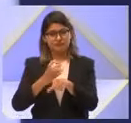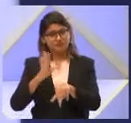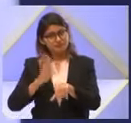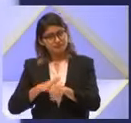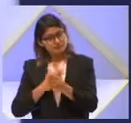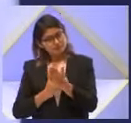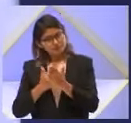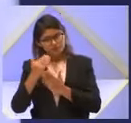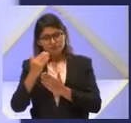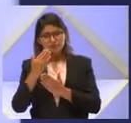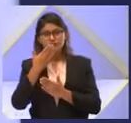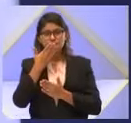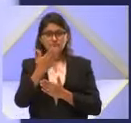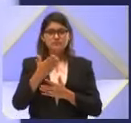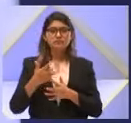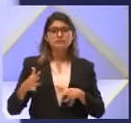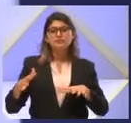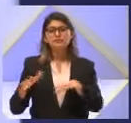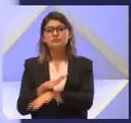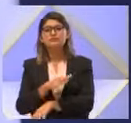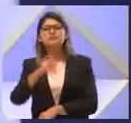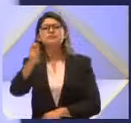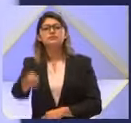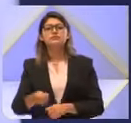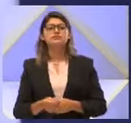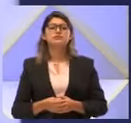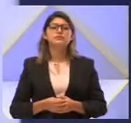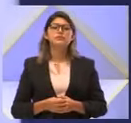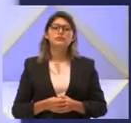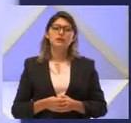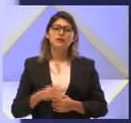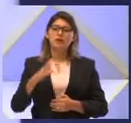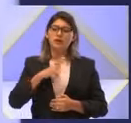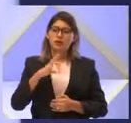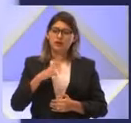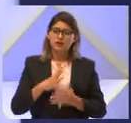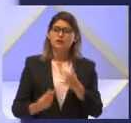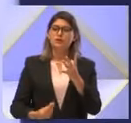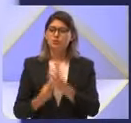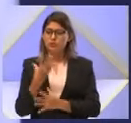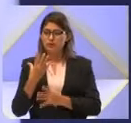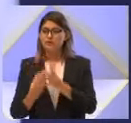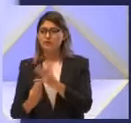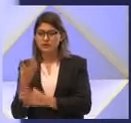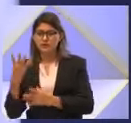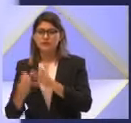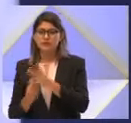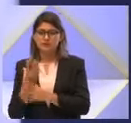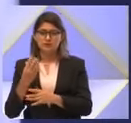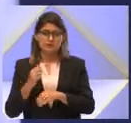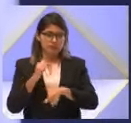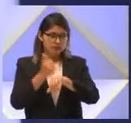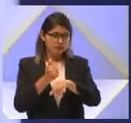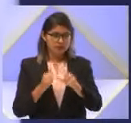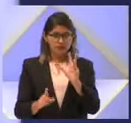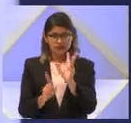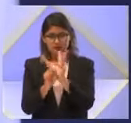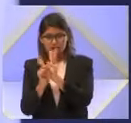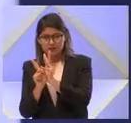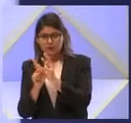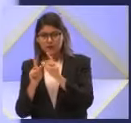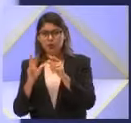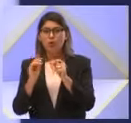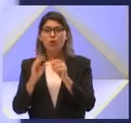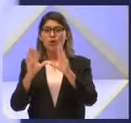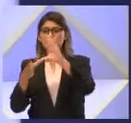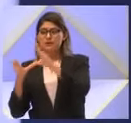revolución ha sido el desarrollo de nuevas plataformas satelitales y satélites muy pequeños